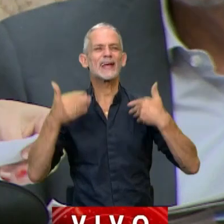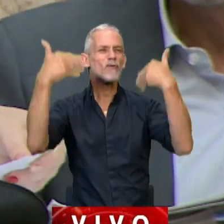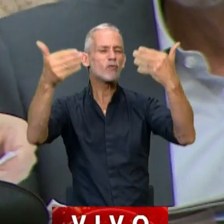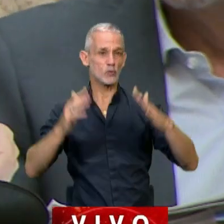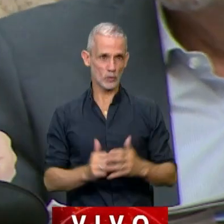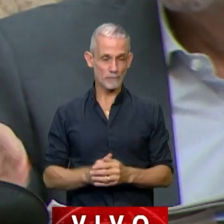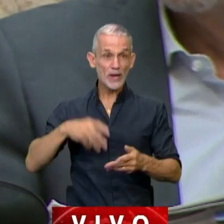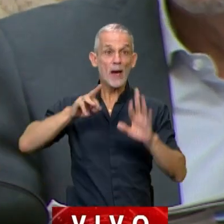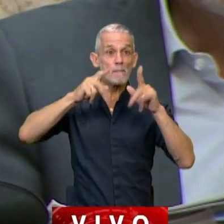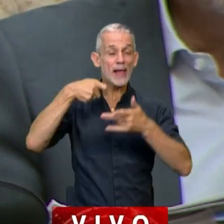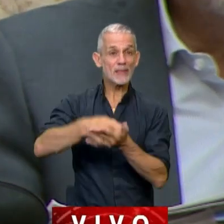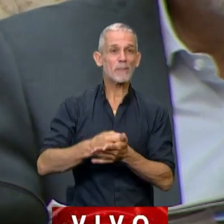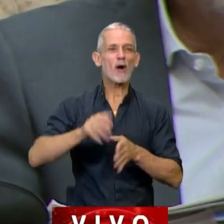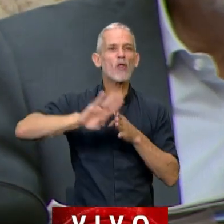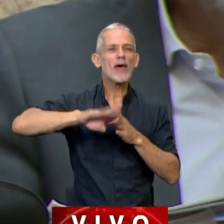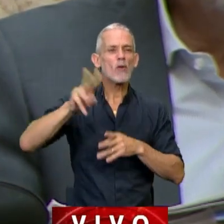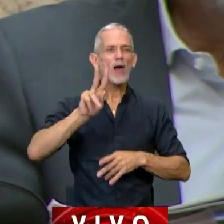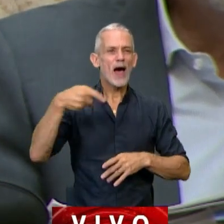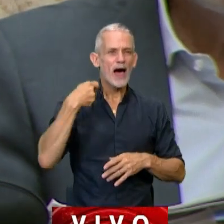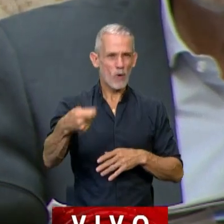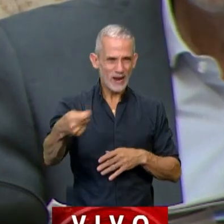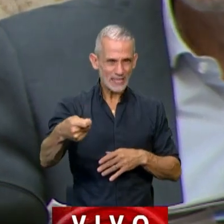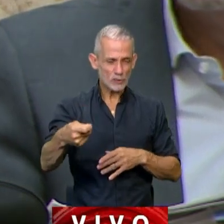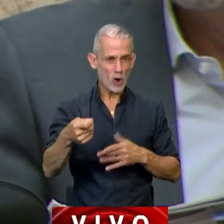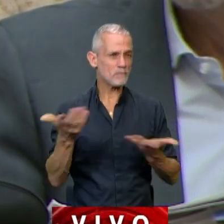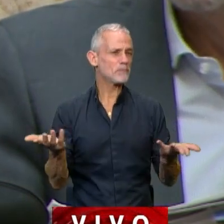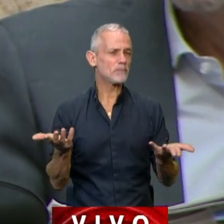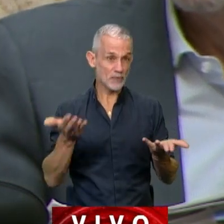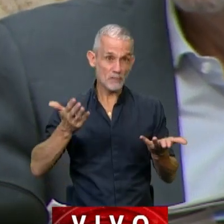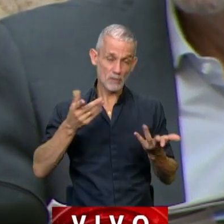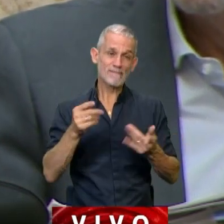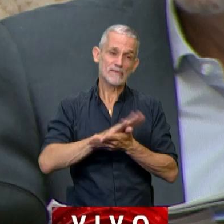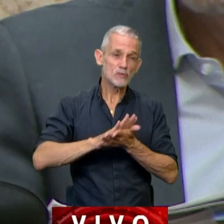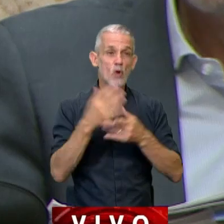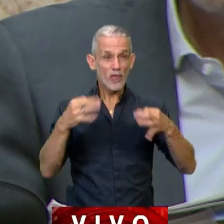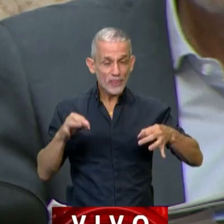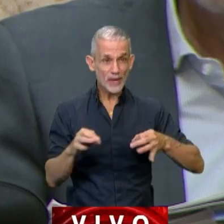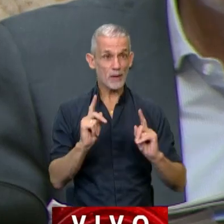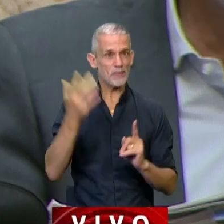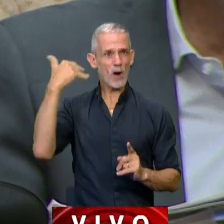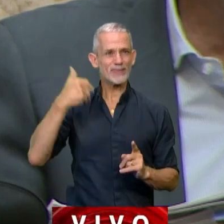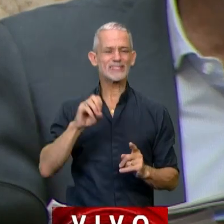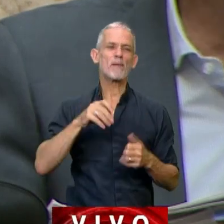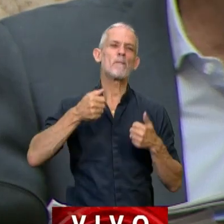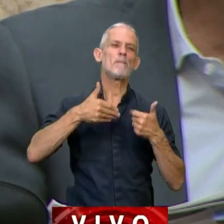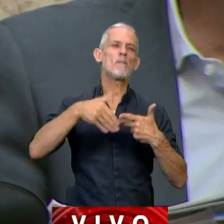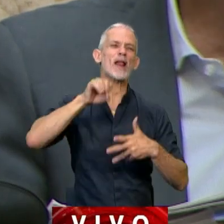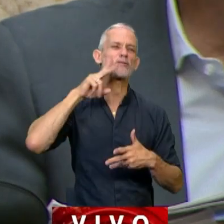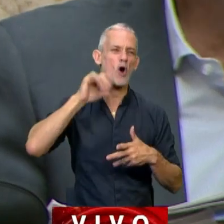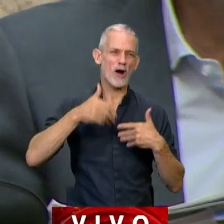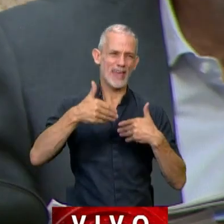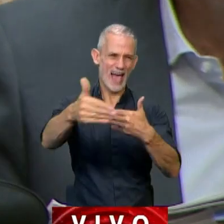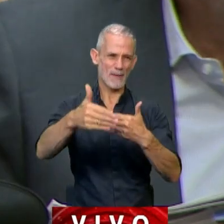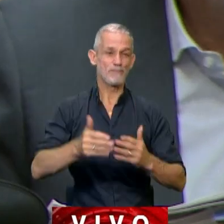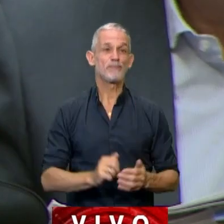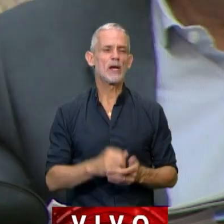plan de pago de deuda previsional venía a hacer algo a superar lo que venimos Llamando a moratoria